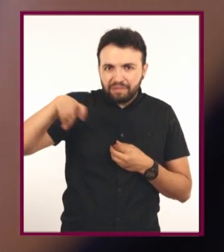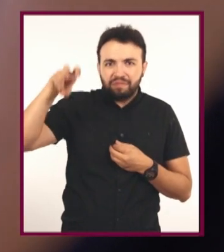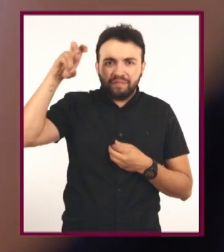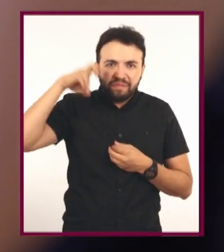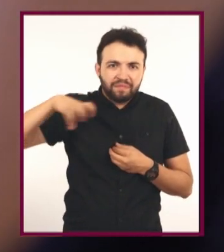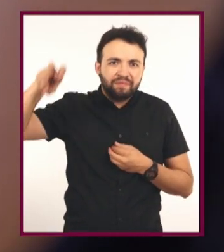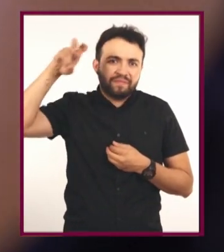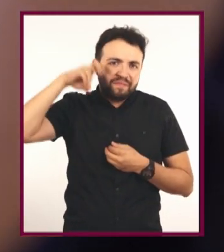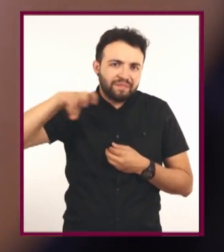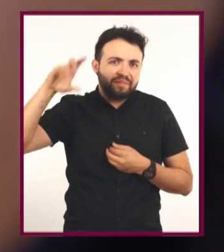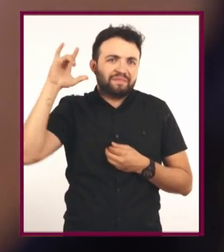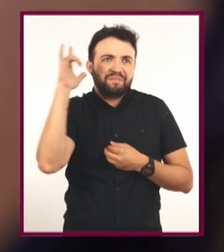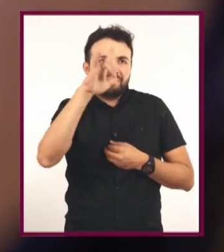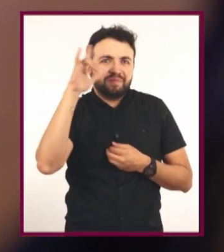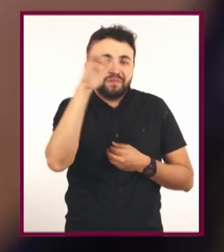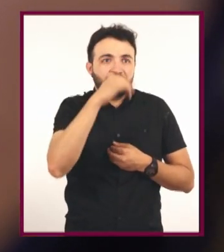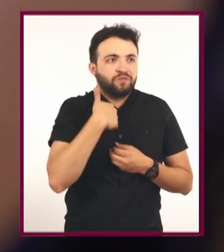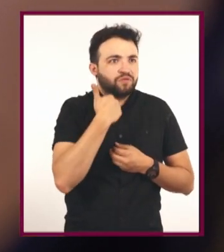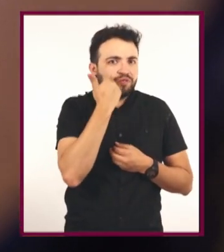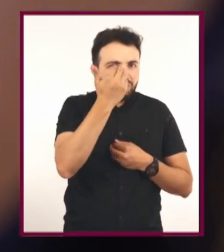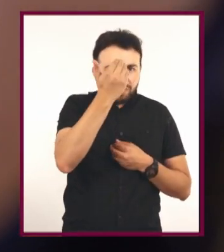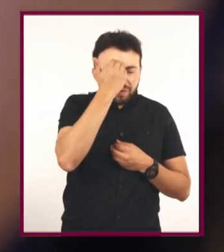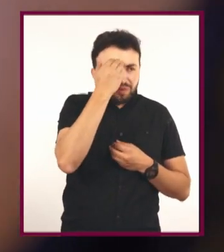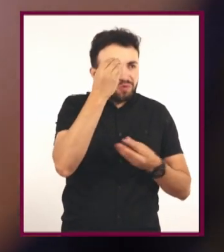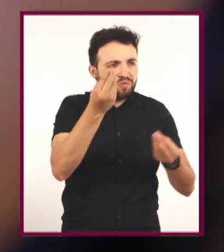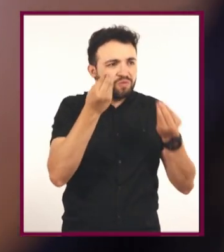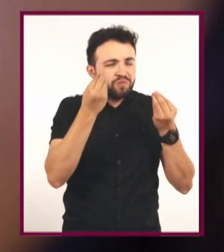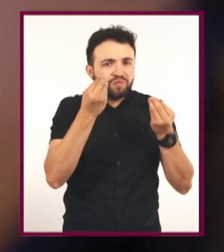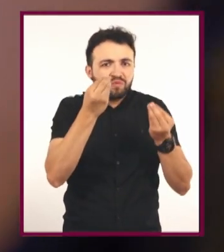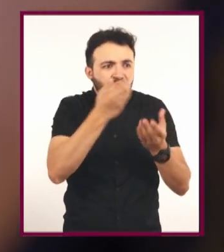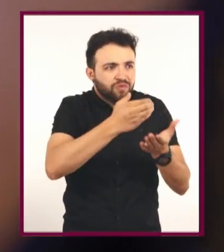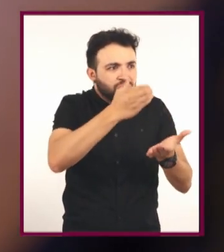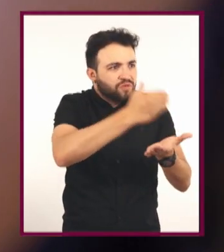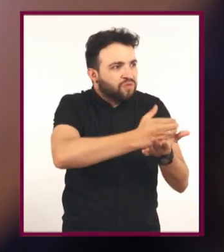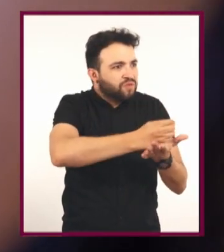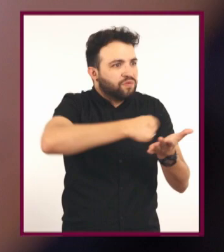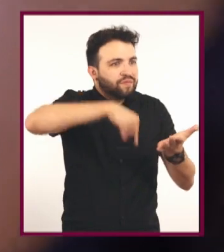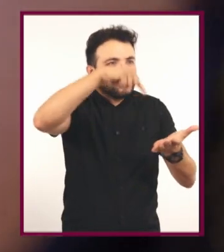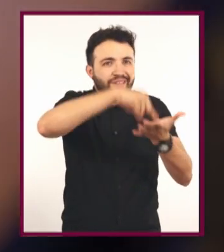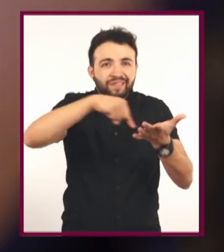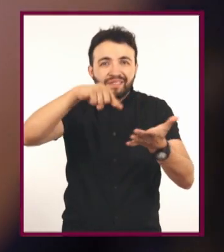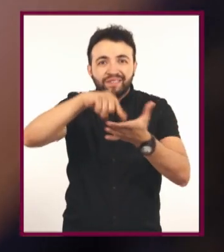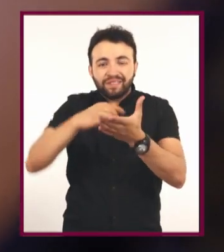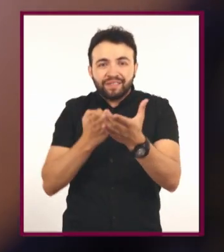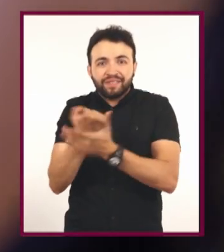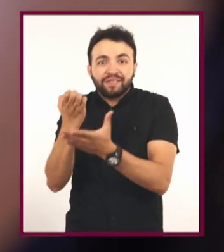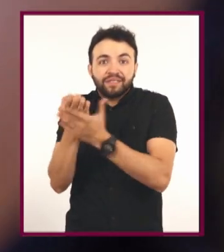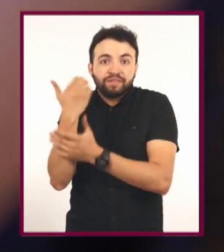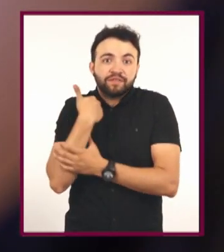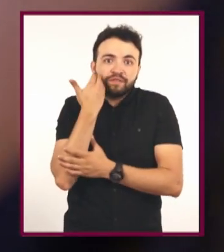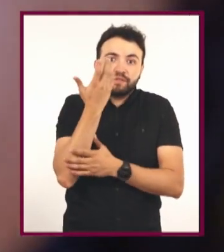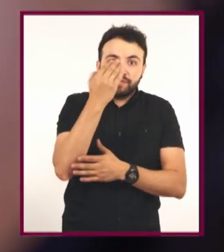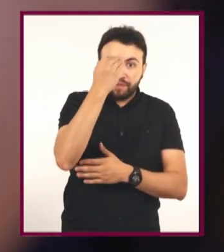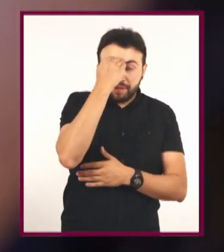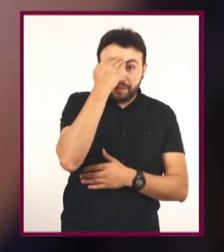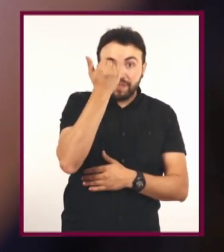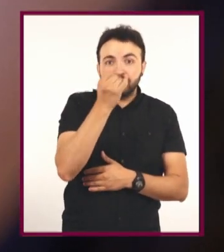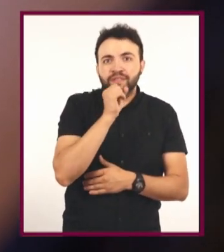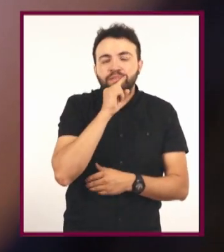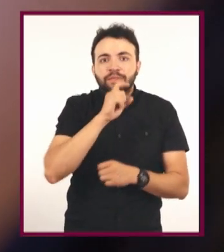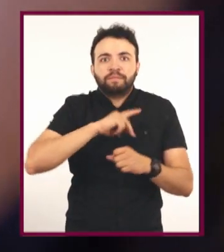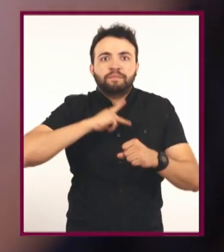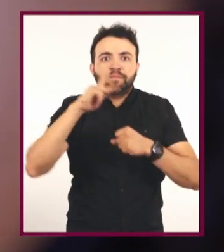Y viajar, claro, me encantaría viajar. Quiero conocer muchas ciudades, ver puestas en escena en otros lugares, en